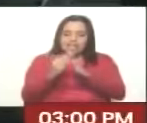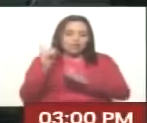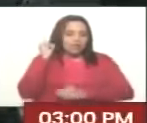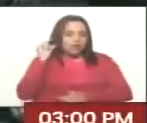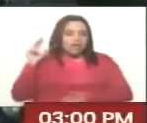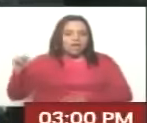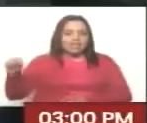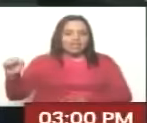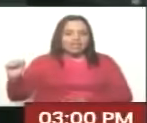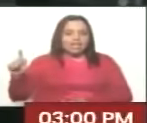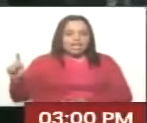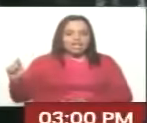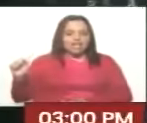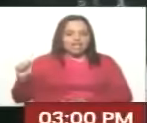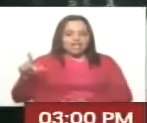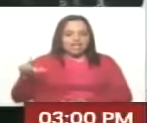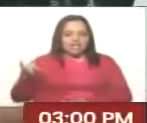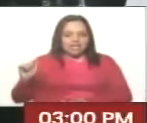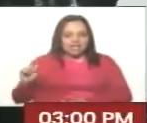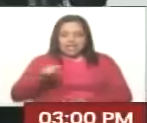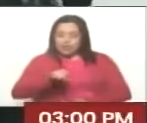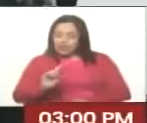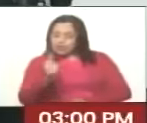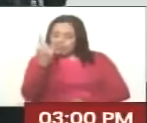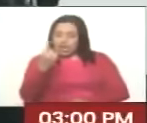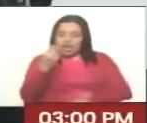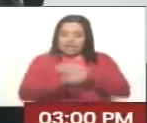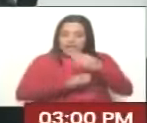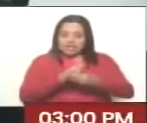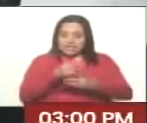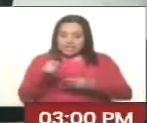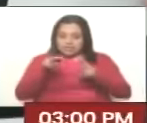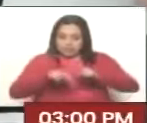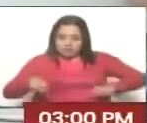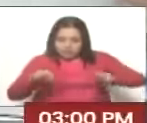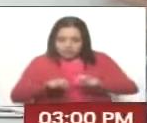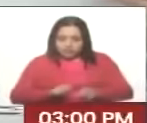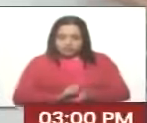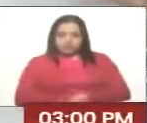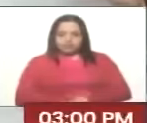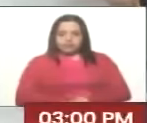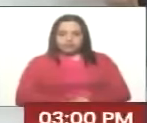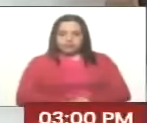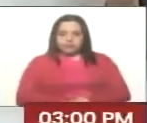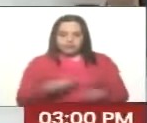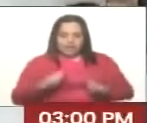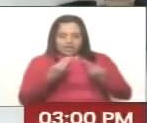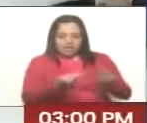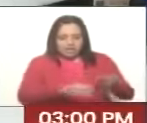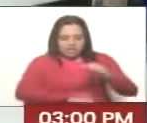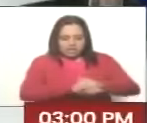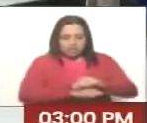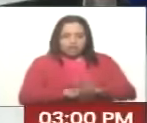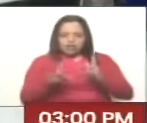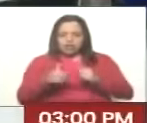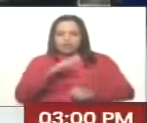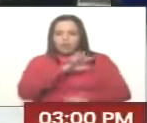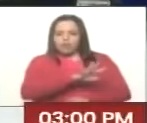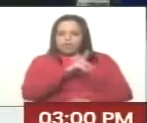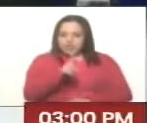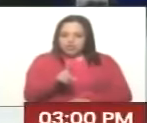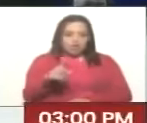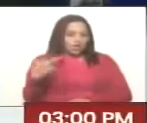hecho, primera vez que se hace este tipo de hecho. Entrega del calzado de Cancerbero talla número 41 y